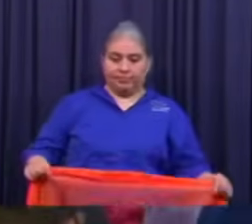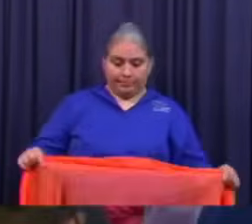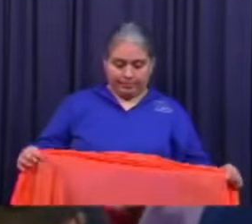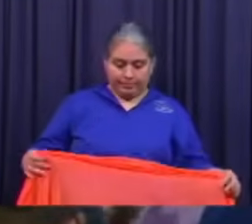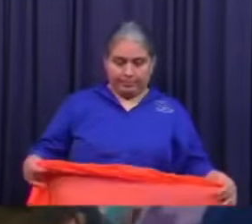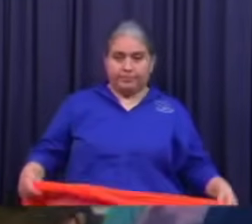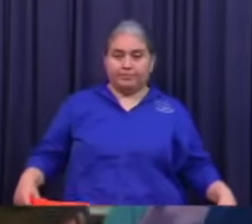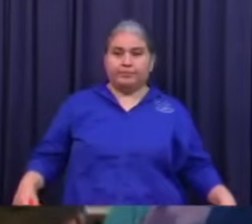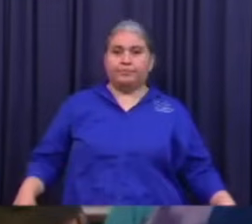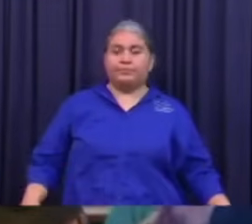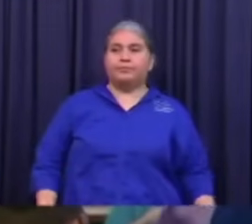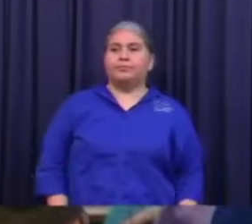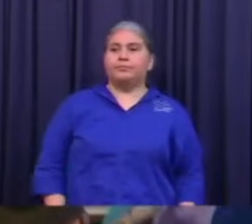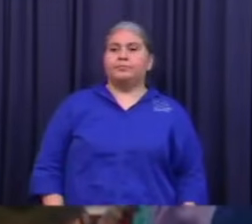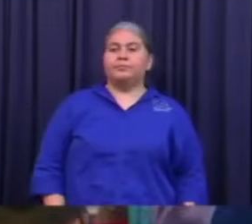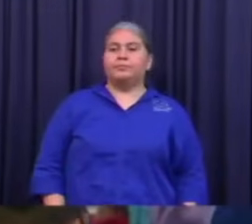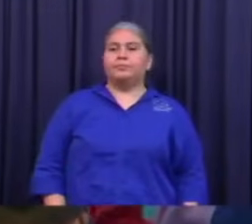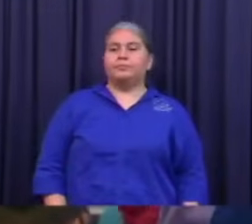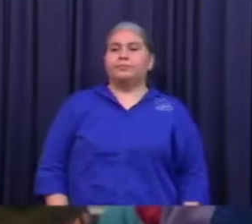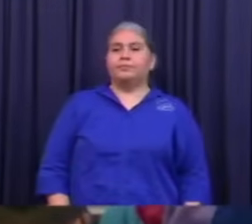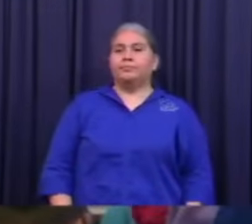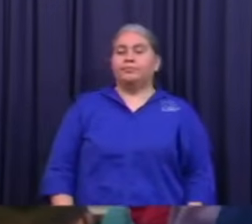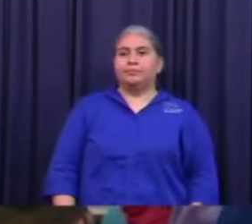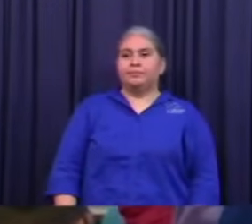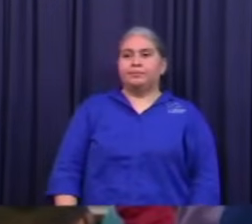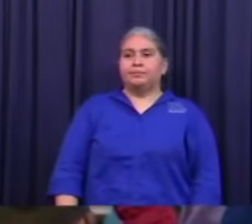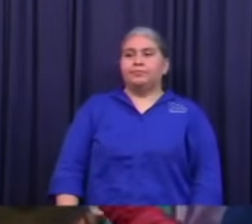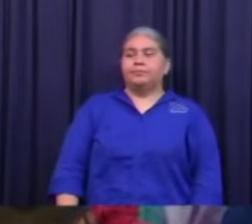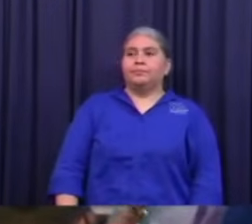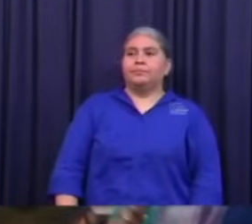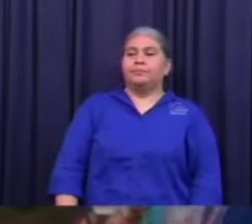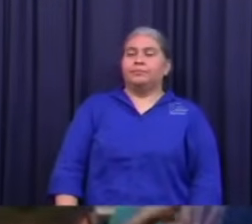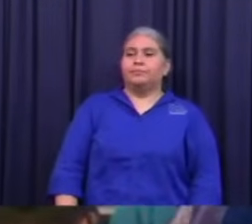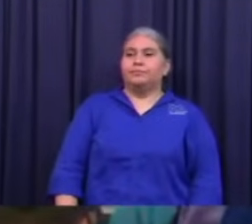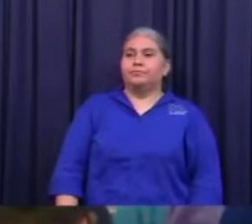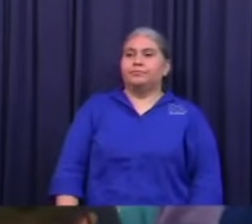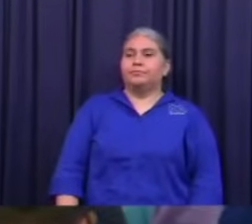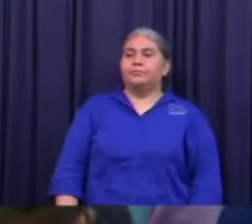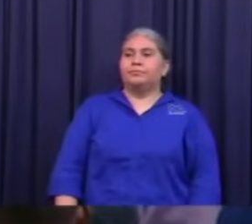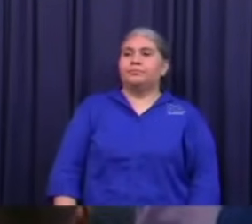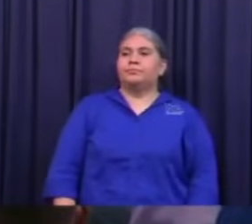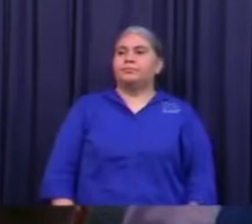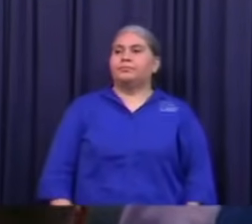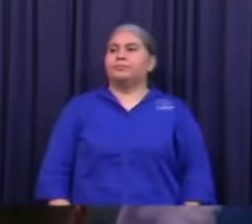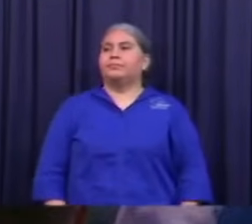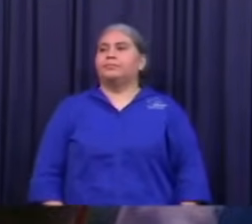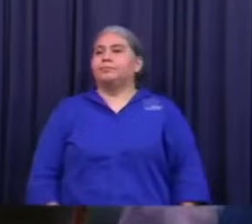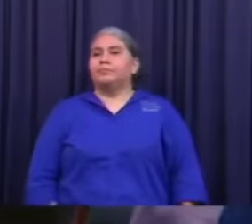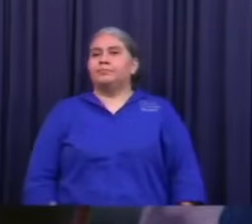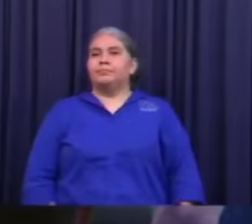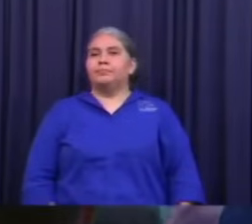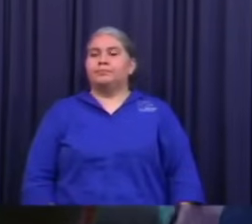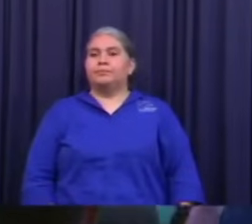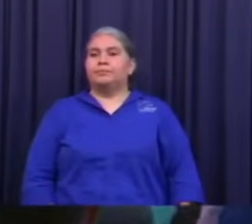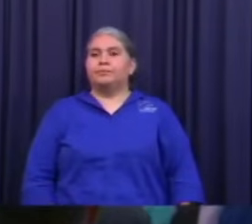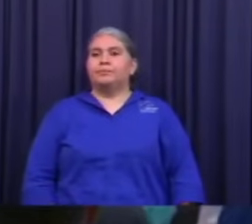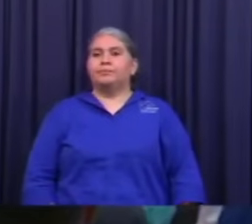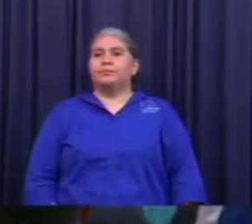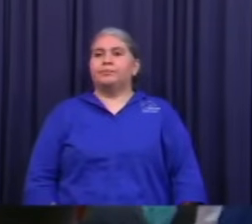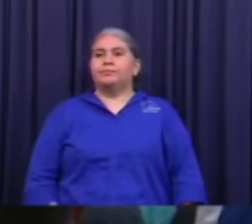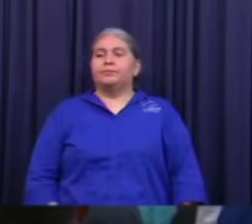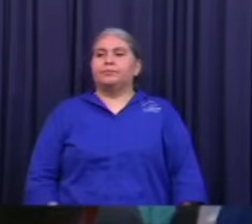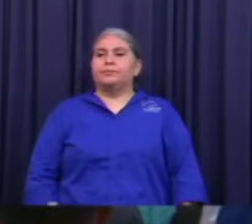con sus ojos abiertos yo ya tengo el pan y el vino acá Supongo todavía no ya me lo van a traer me